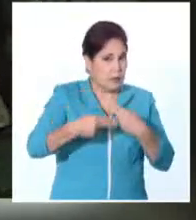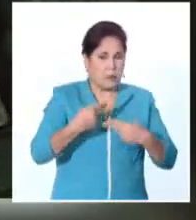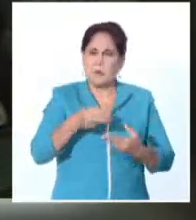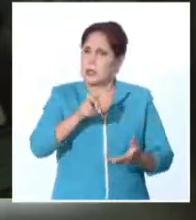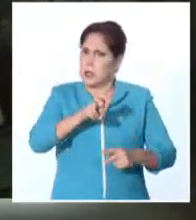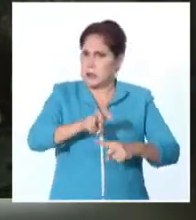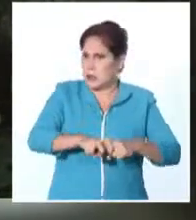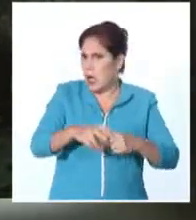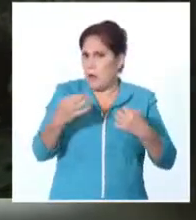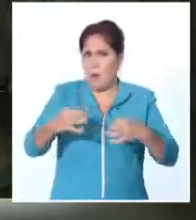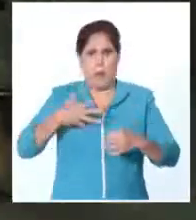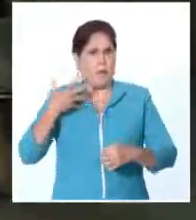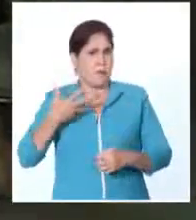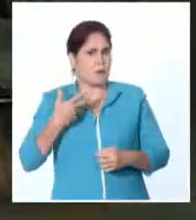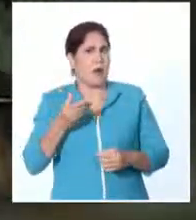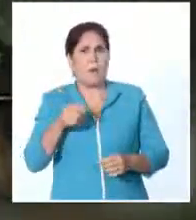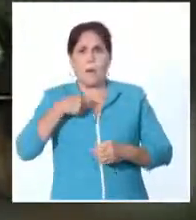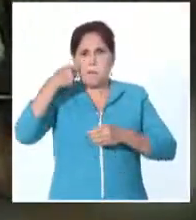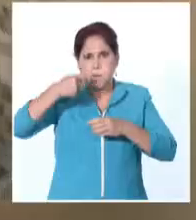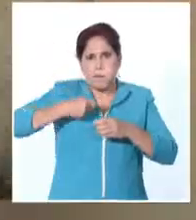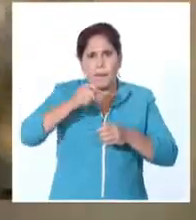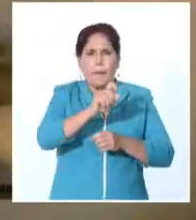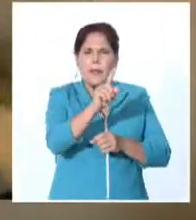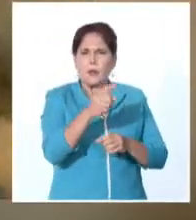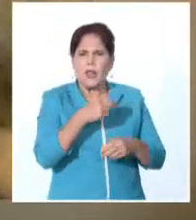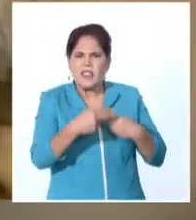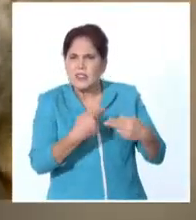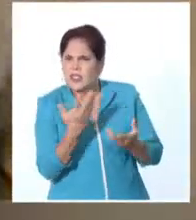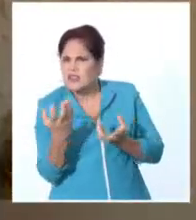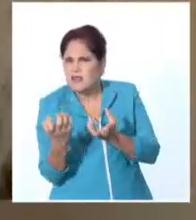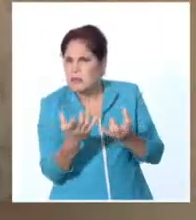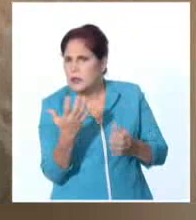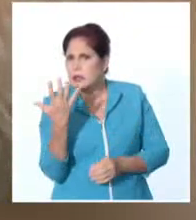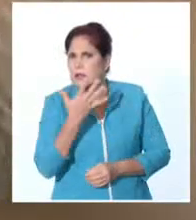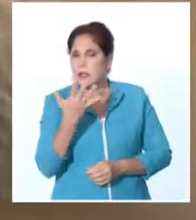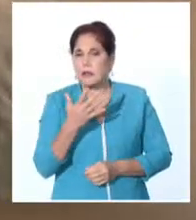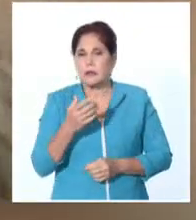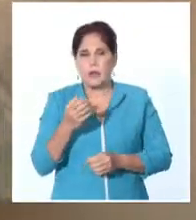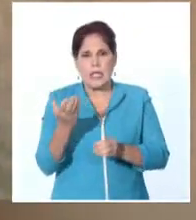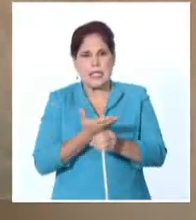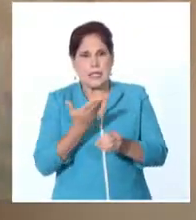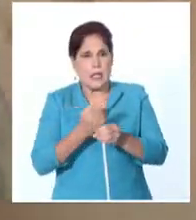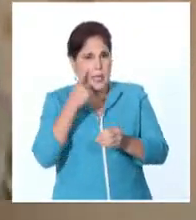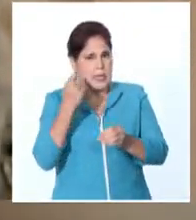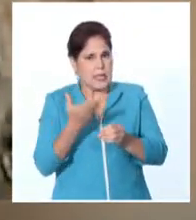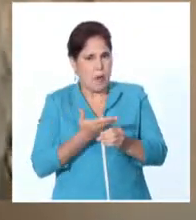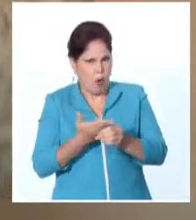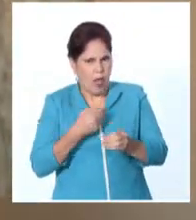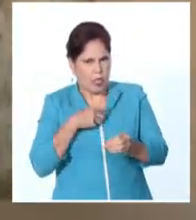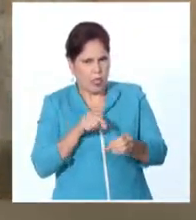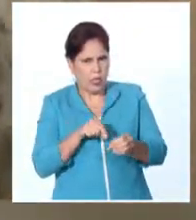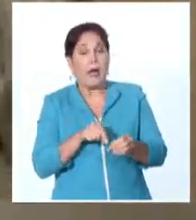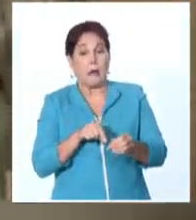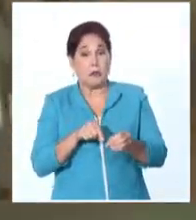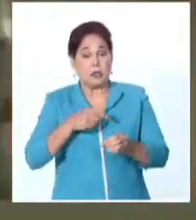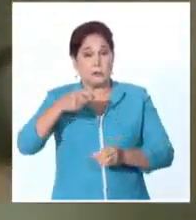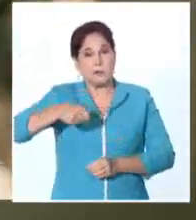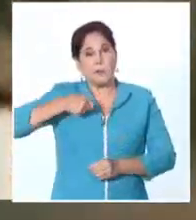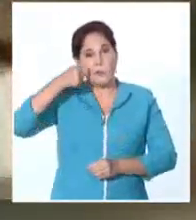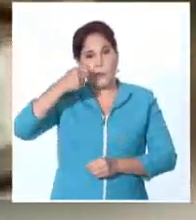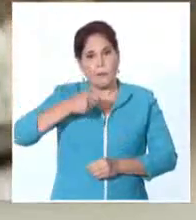sentaba, disfrutaba del plato, preguntaba. ¿Tienes más cebolla, Sí, la cebolla está. Y